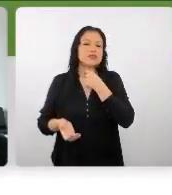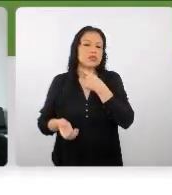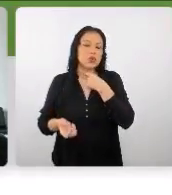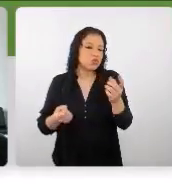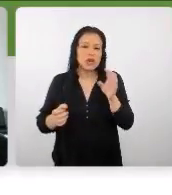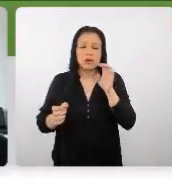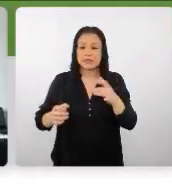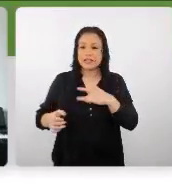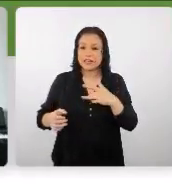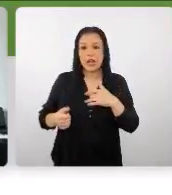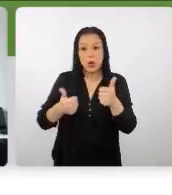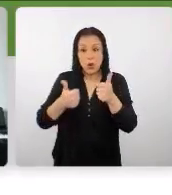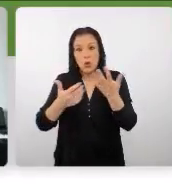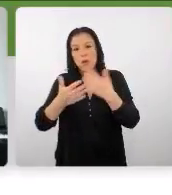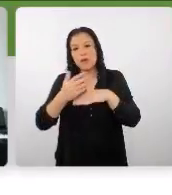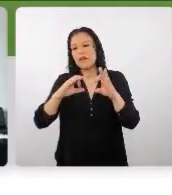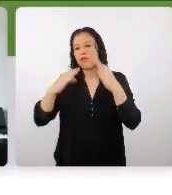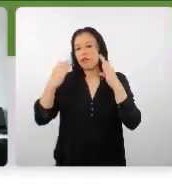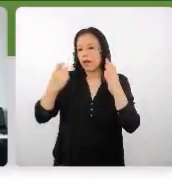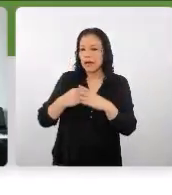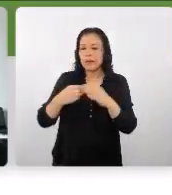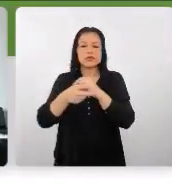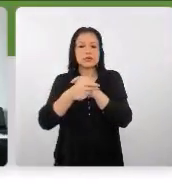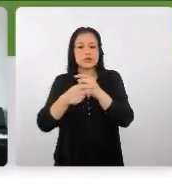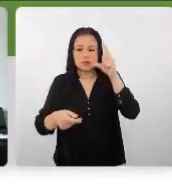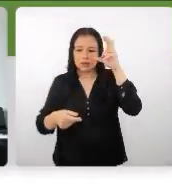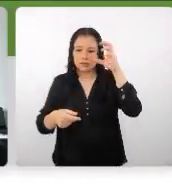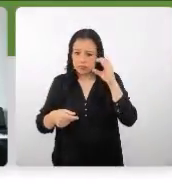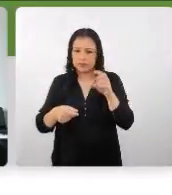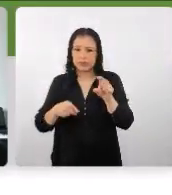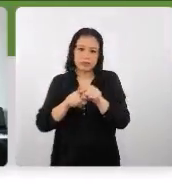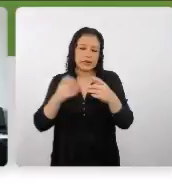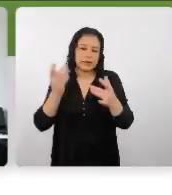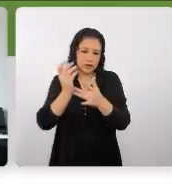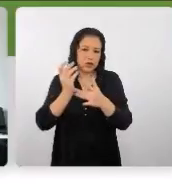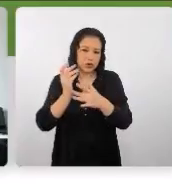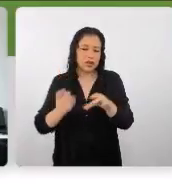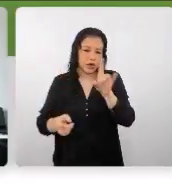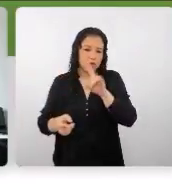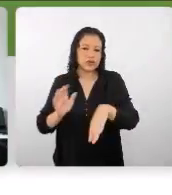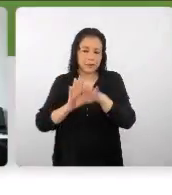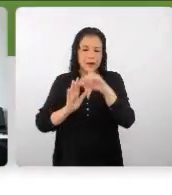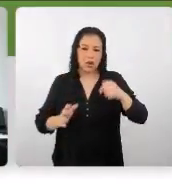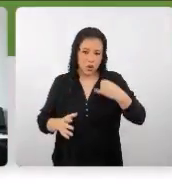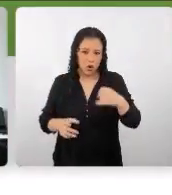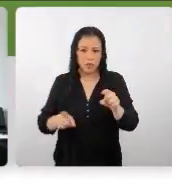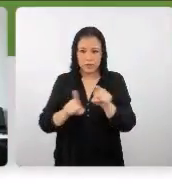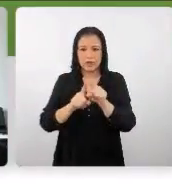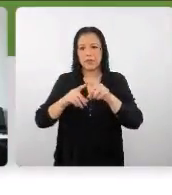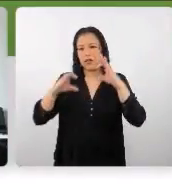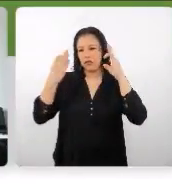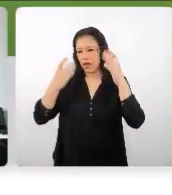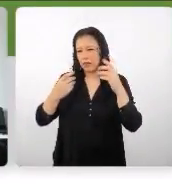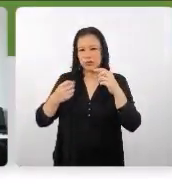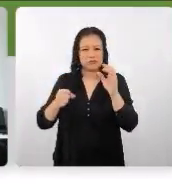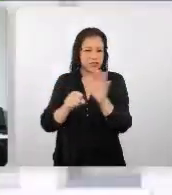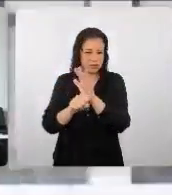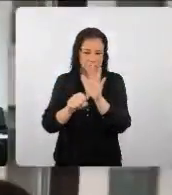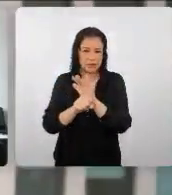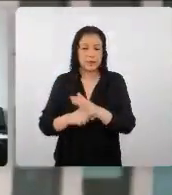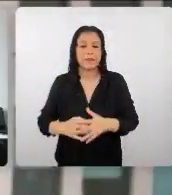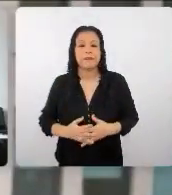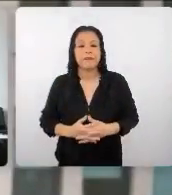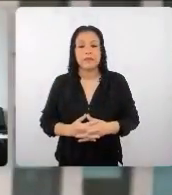los que se sienten más familiarizados constantemente, que son los medios digitales, ¿no? Y las redes sociales en general.